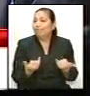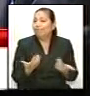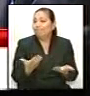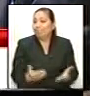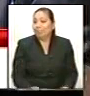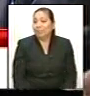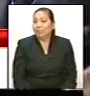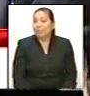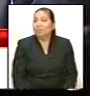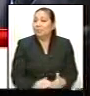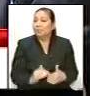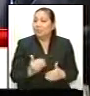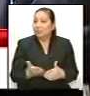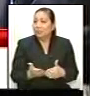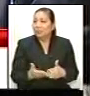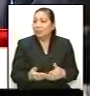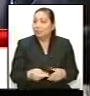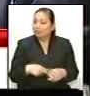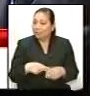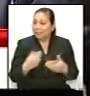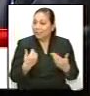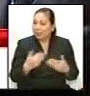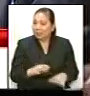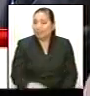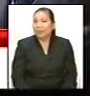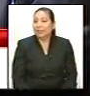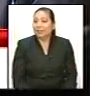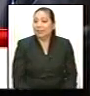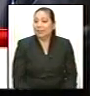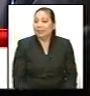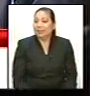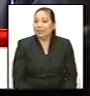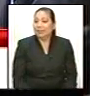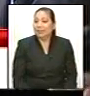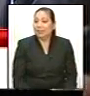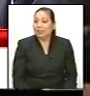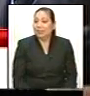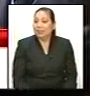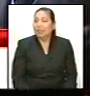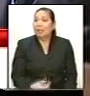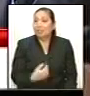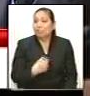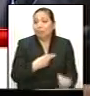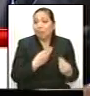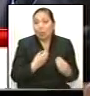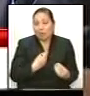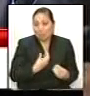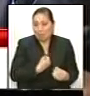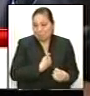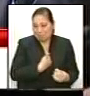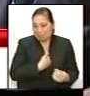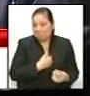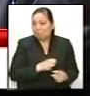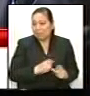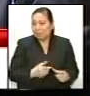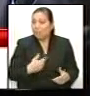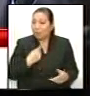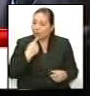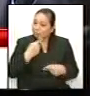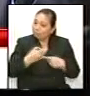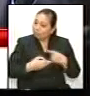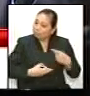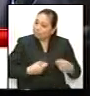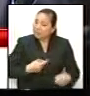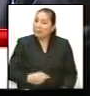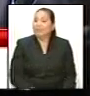que posteriormente lo vamos a desarrollar ya en la exposición que me tocaría a mí como persona, y seguramente los señores congresistas lo van a hacer,